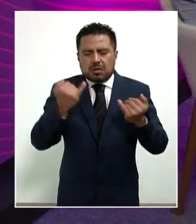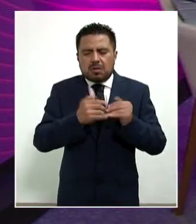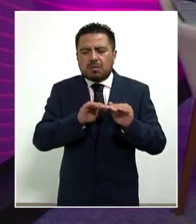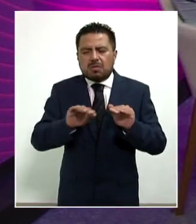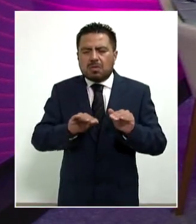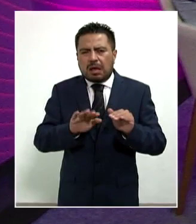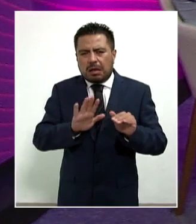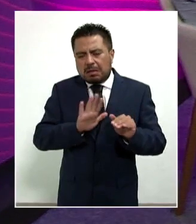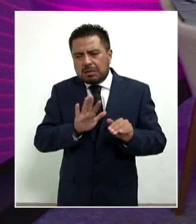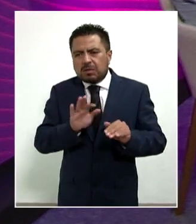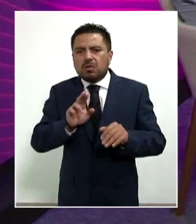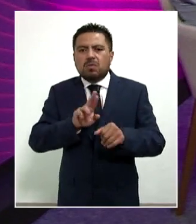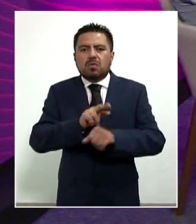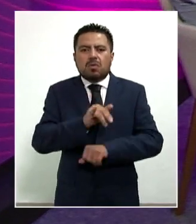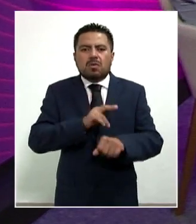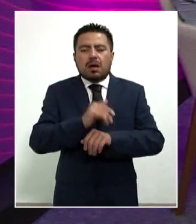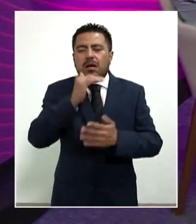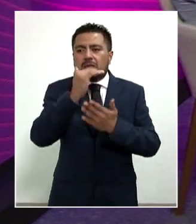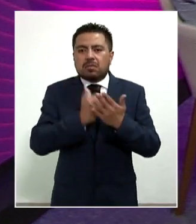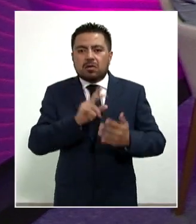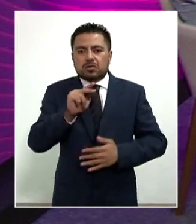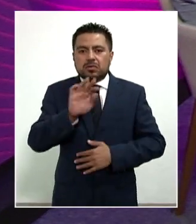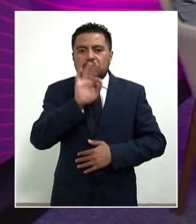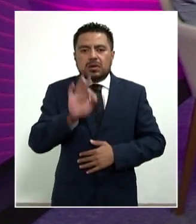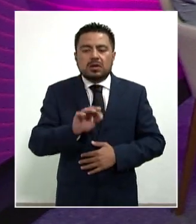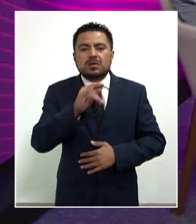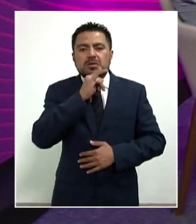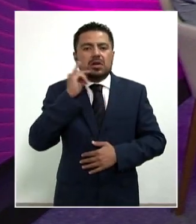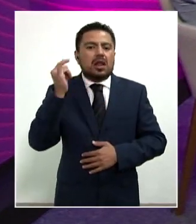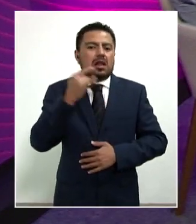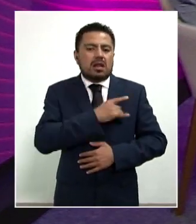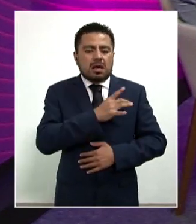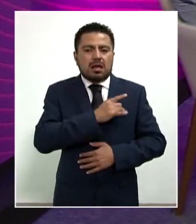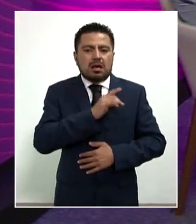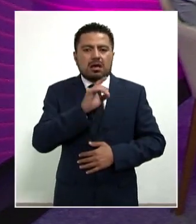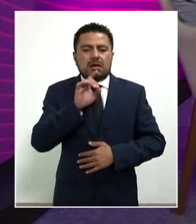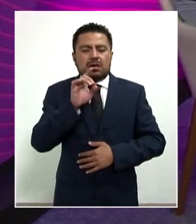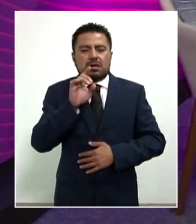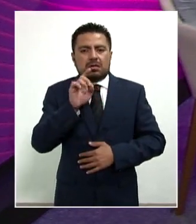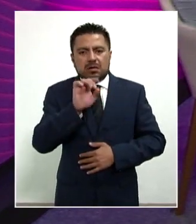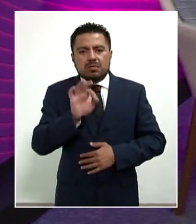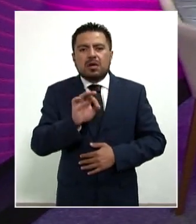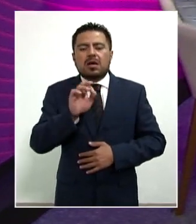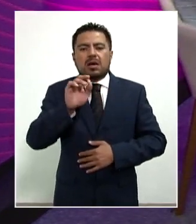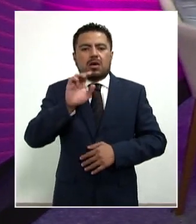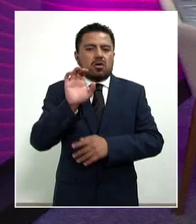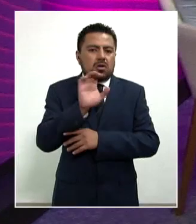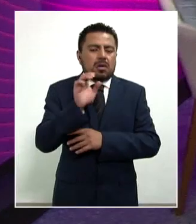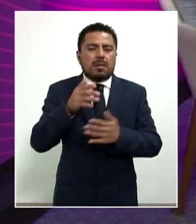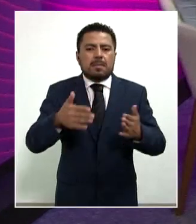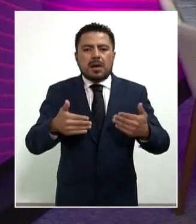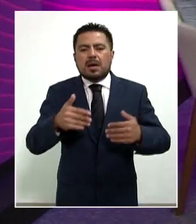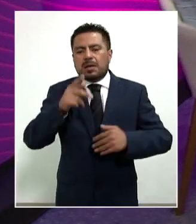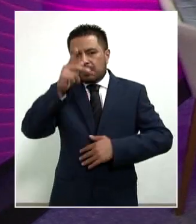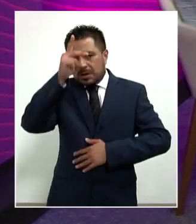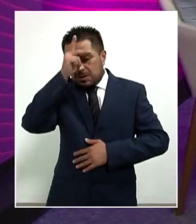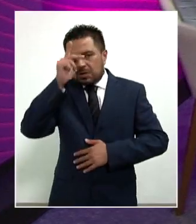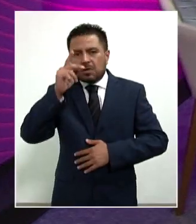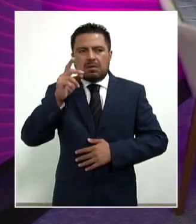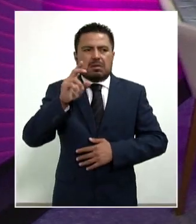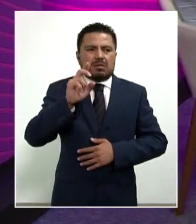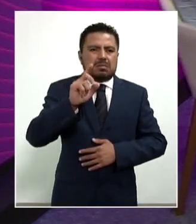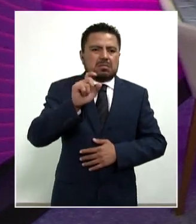igual. Uruguay redujo 80%, Chile 60%, Colombia, Perú, Paraguay, Panamá 30 y tantos